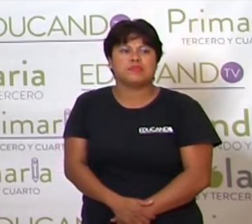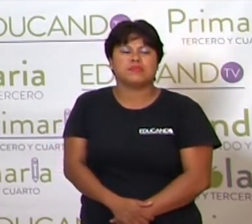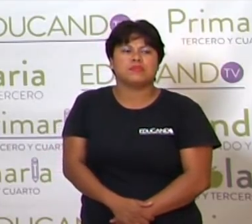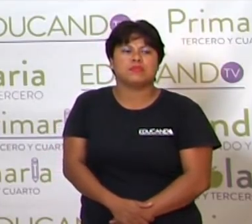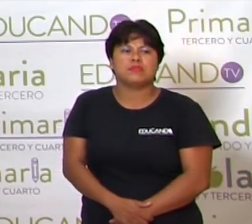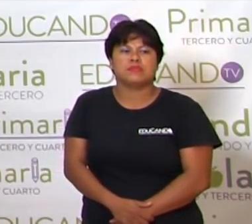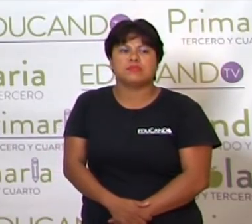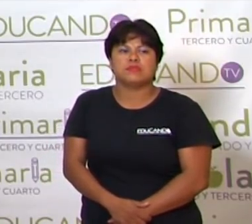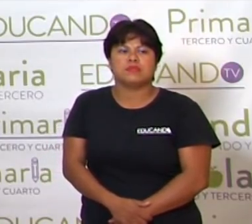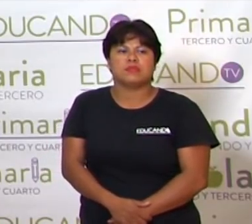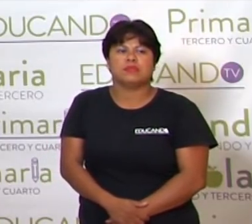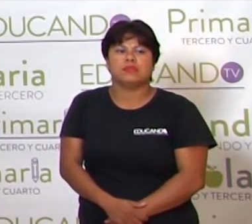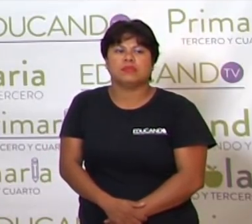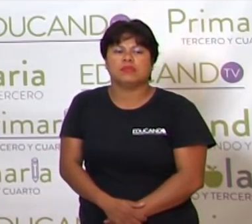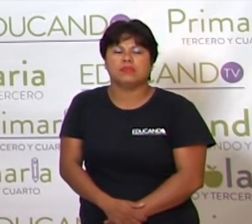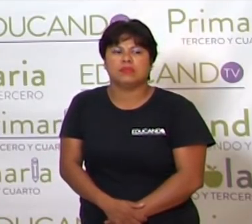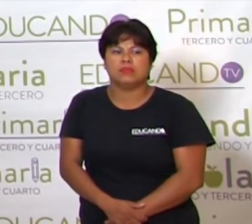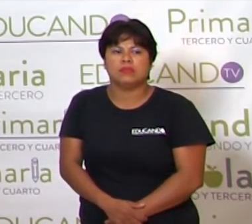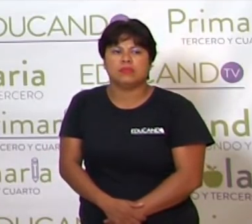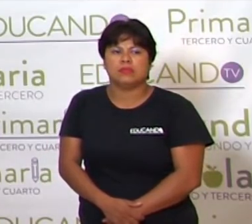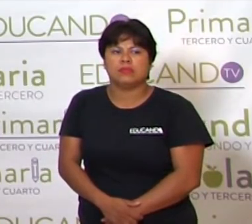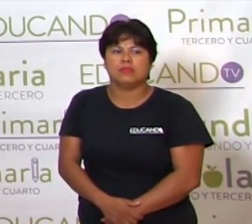Dímelo todo.